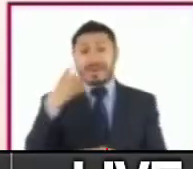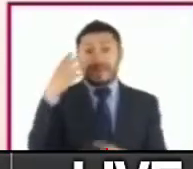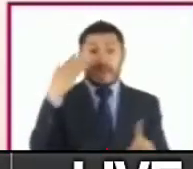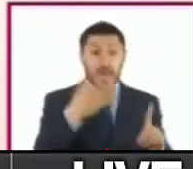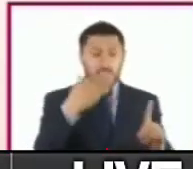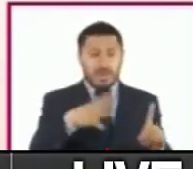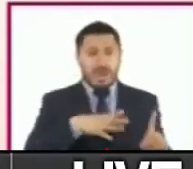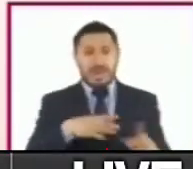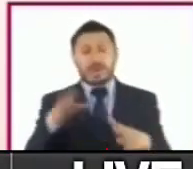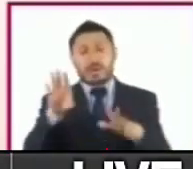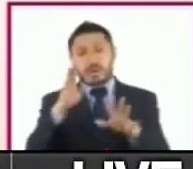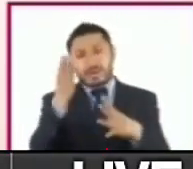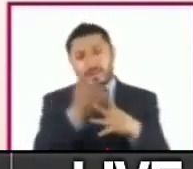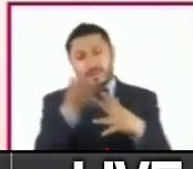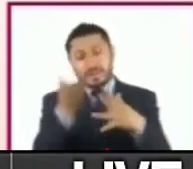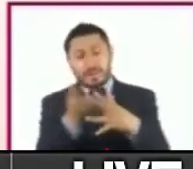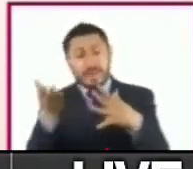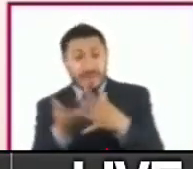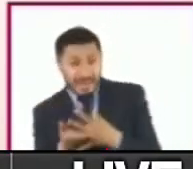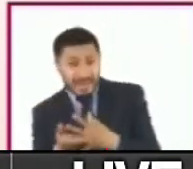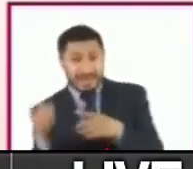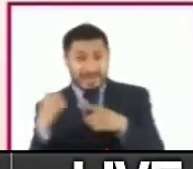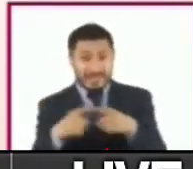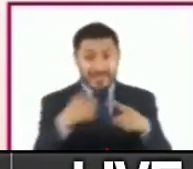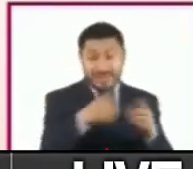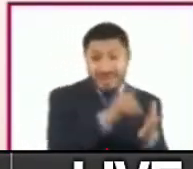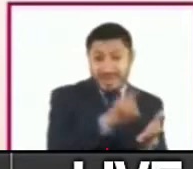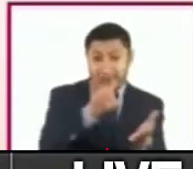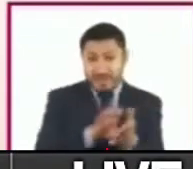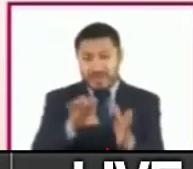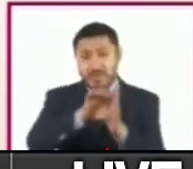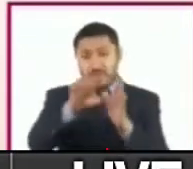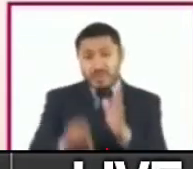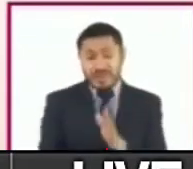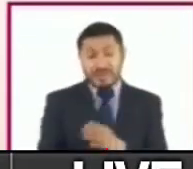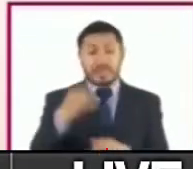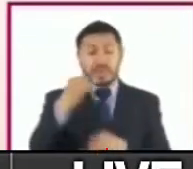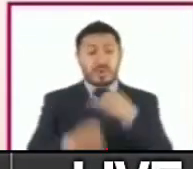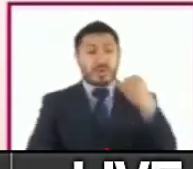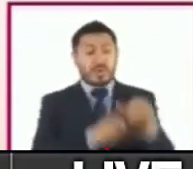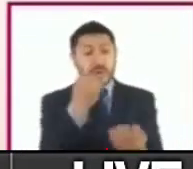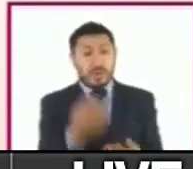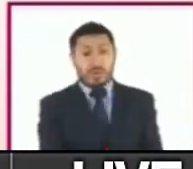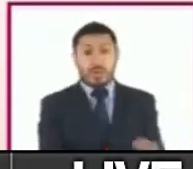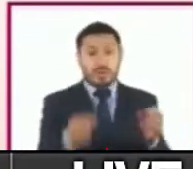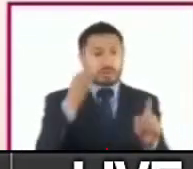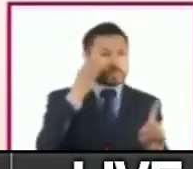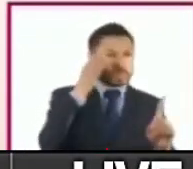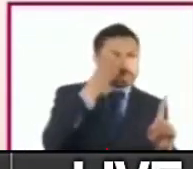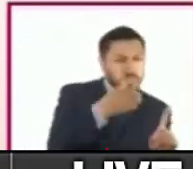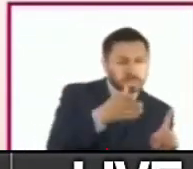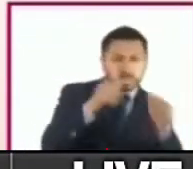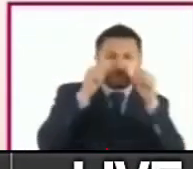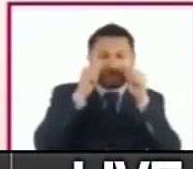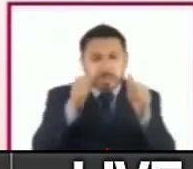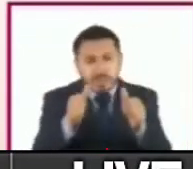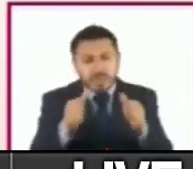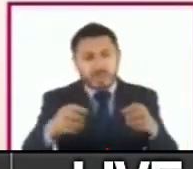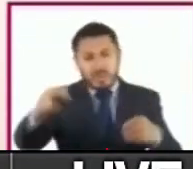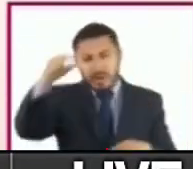clasificación del atleta. Por ejemplo, está el juego de bocha, que combina precisión, inteligencia y